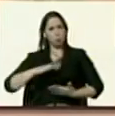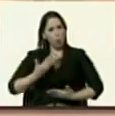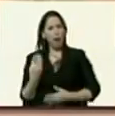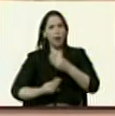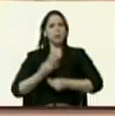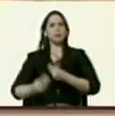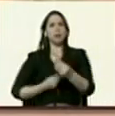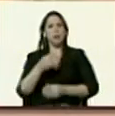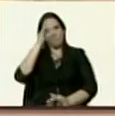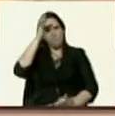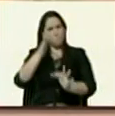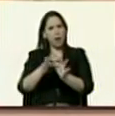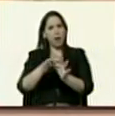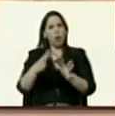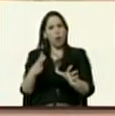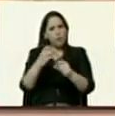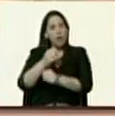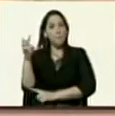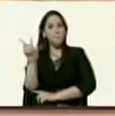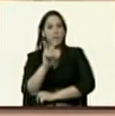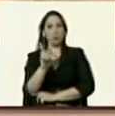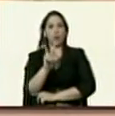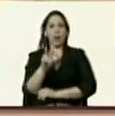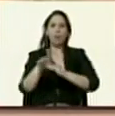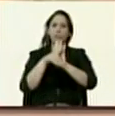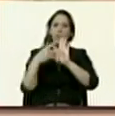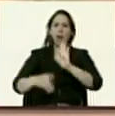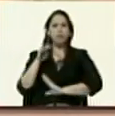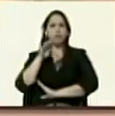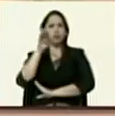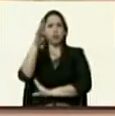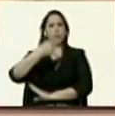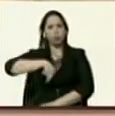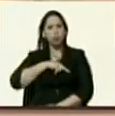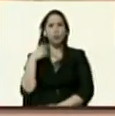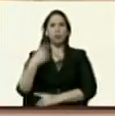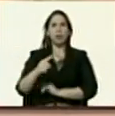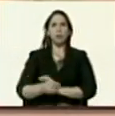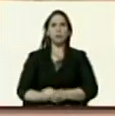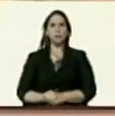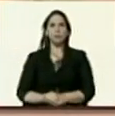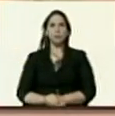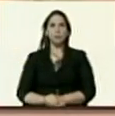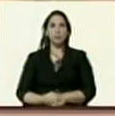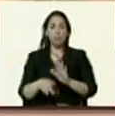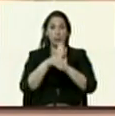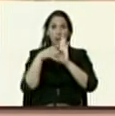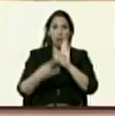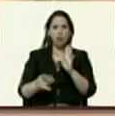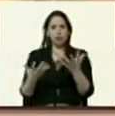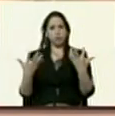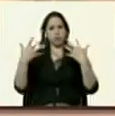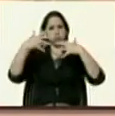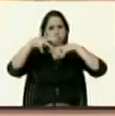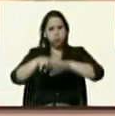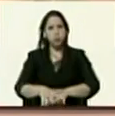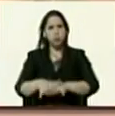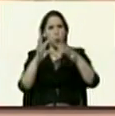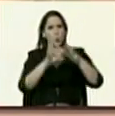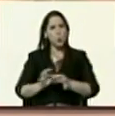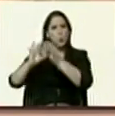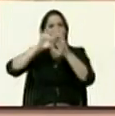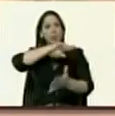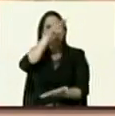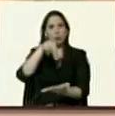con mucha fe y confianza en Venezuela, en el derecho al futuro que tenemos, en el derecho a la integridad y a la unión nacional,